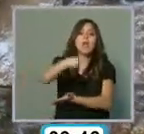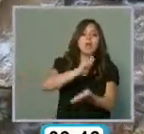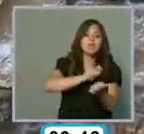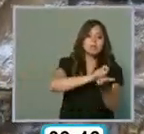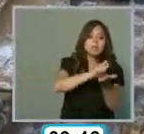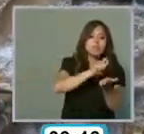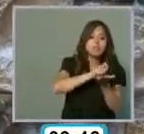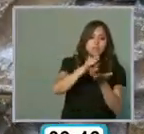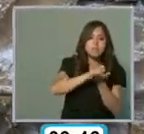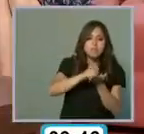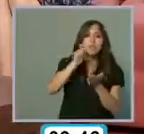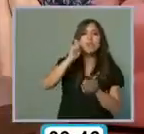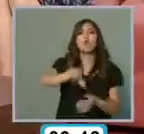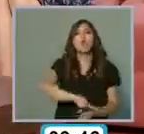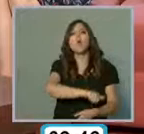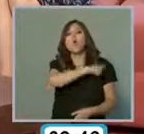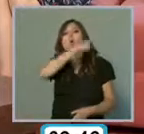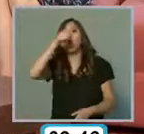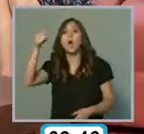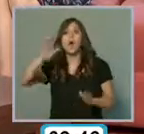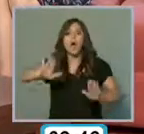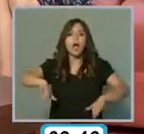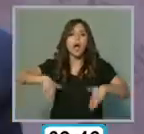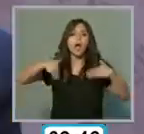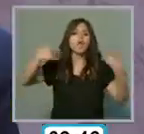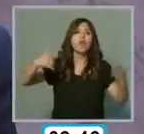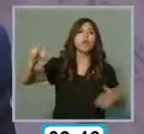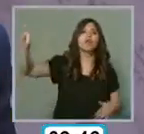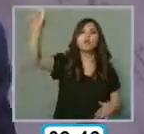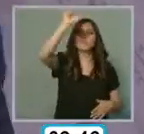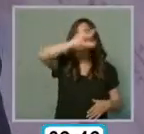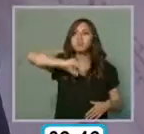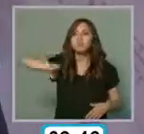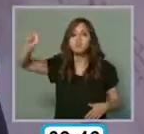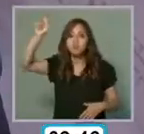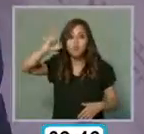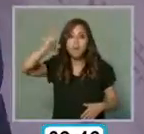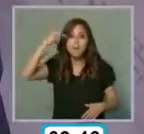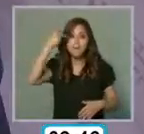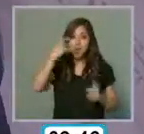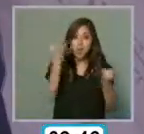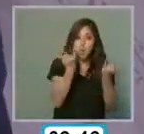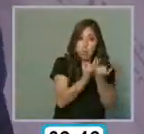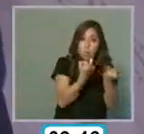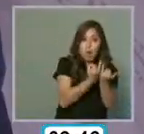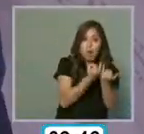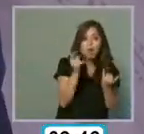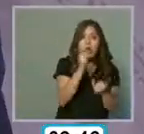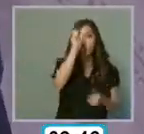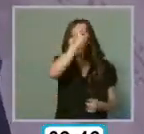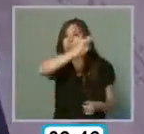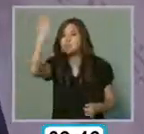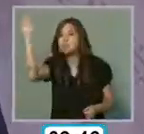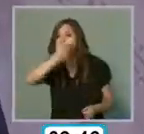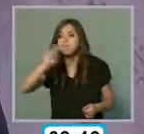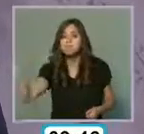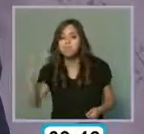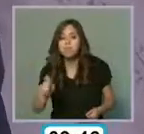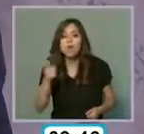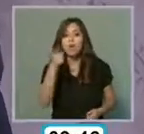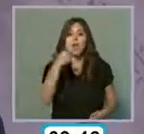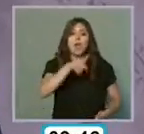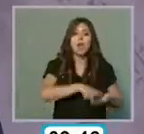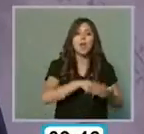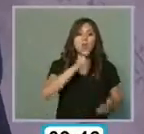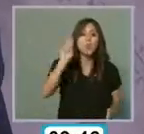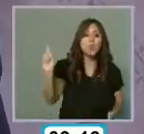hacer pintadas, grafitis, que eran mucho más complicados porque no había spray, en las universidades. Claro, eso era